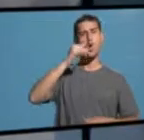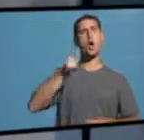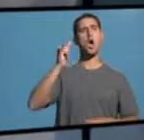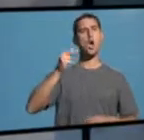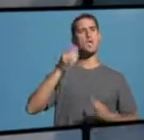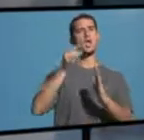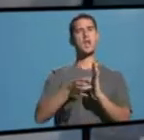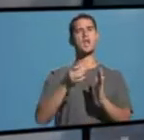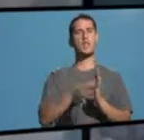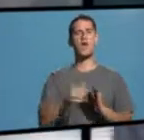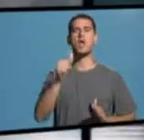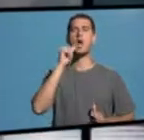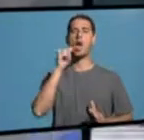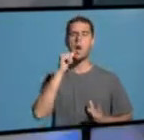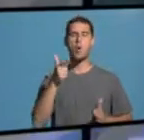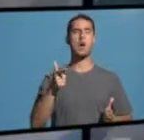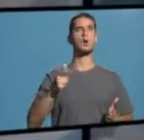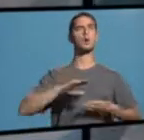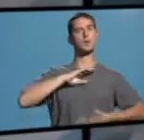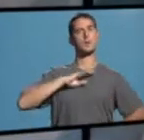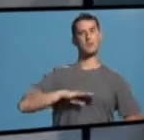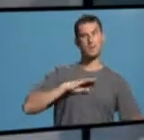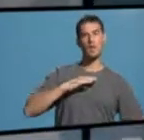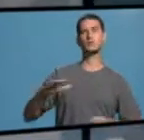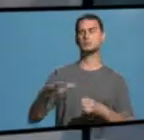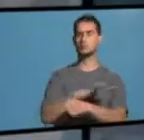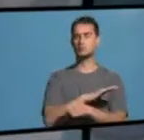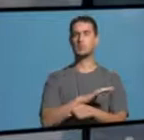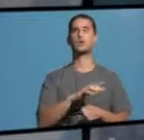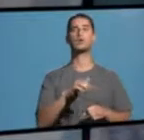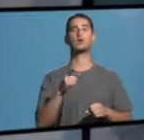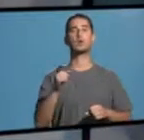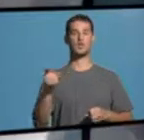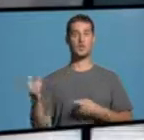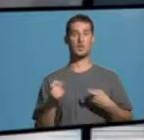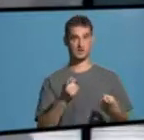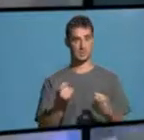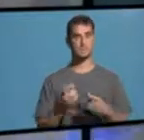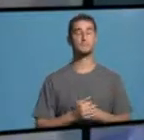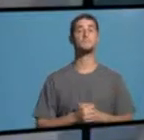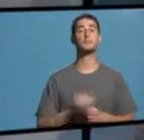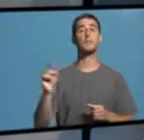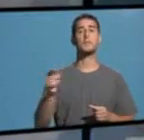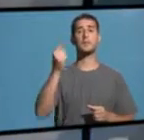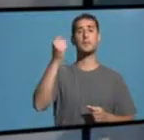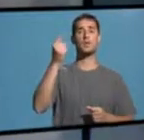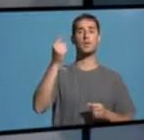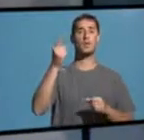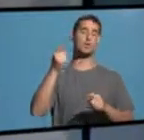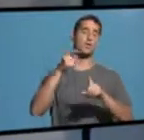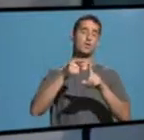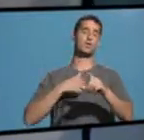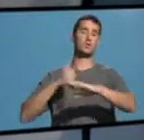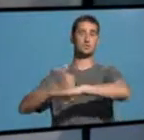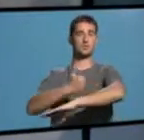el agua, cantidad suficiente para aquello que es necesario. En primer lugar, para la